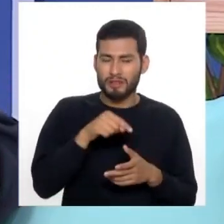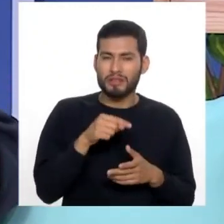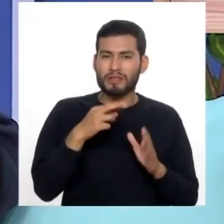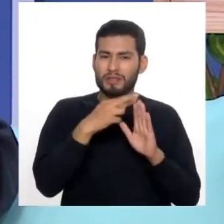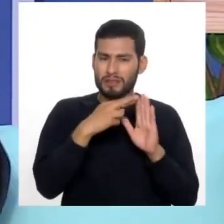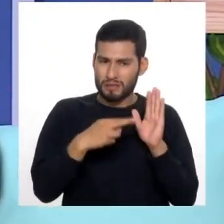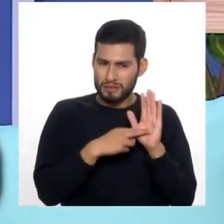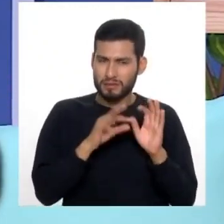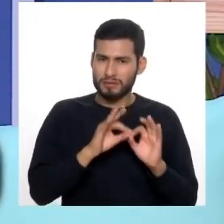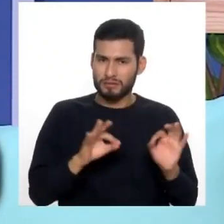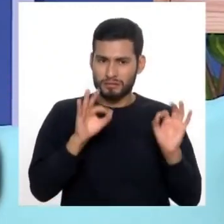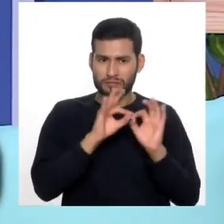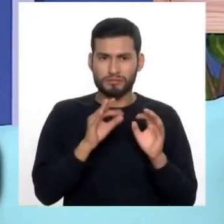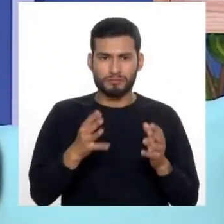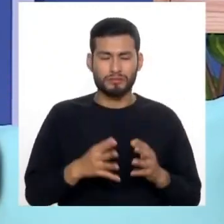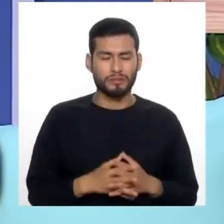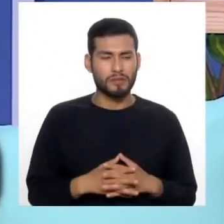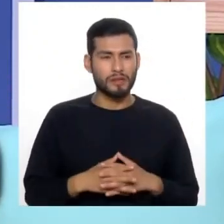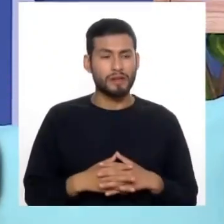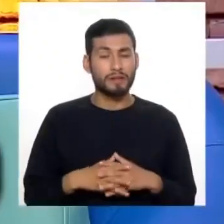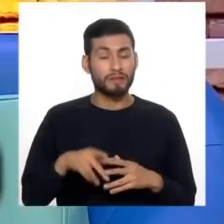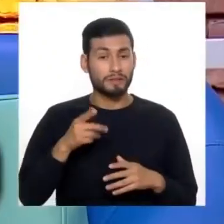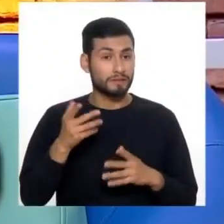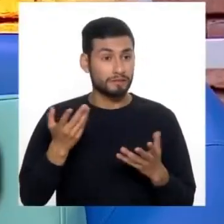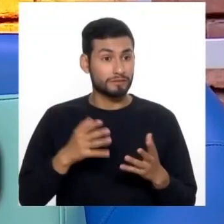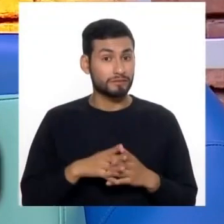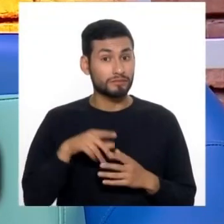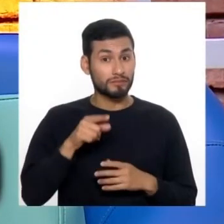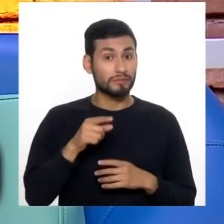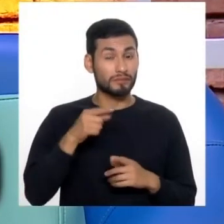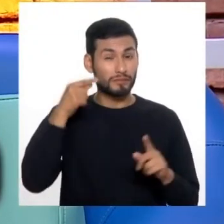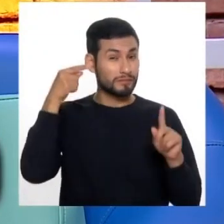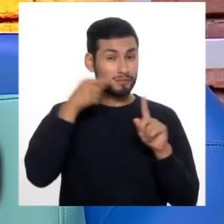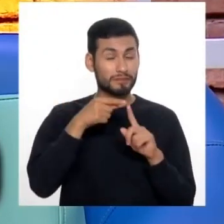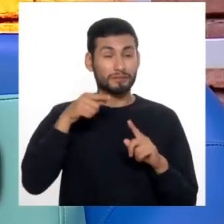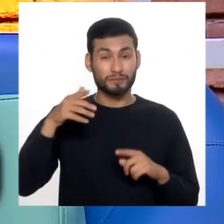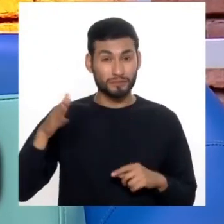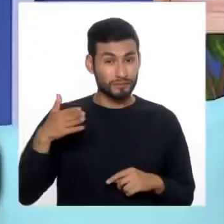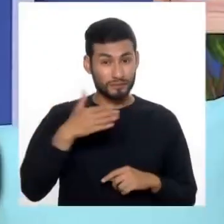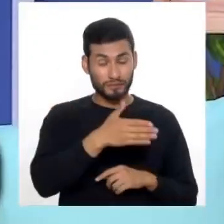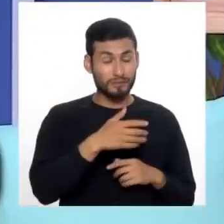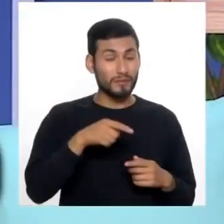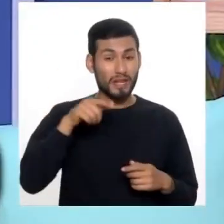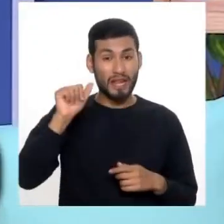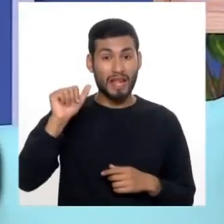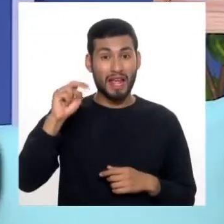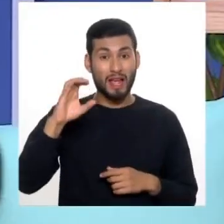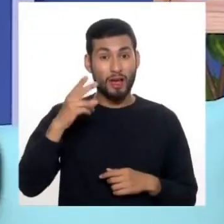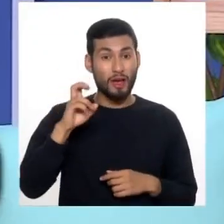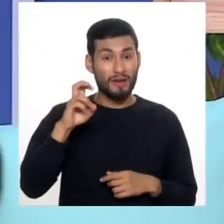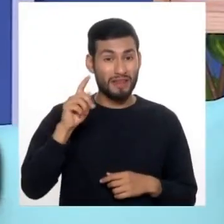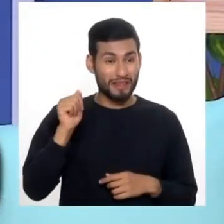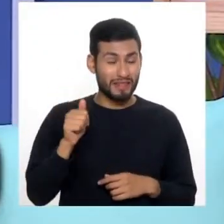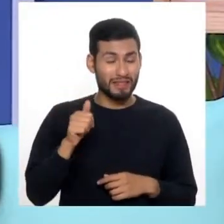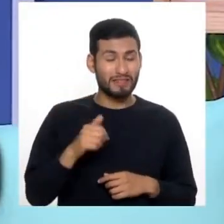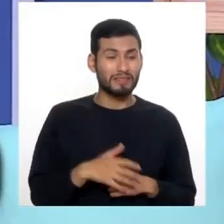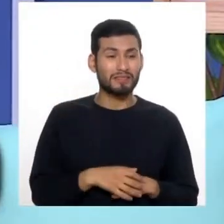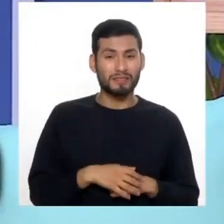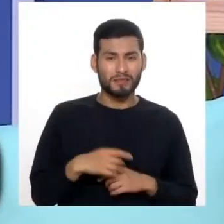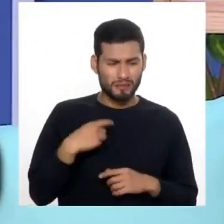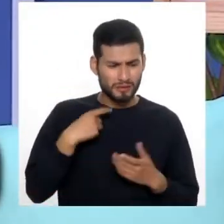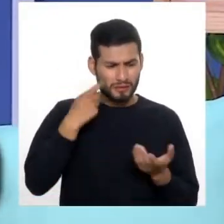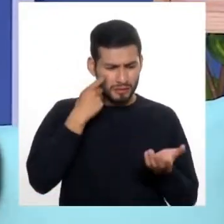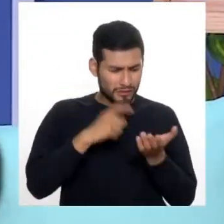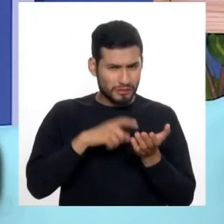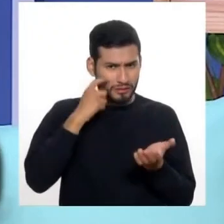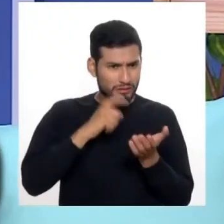regla importante, ¿no es cierto? Y en el caso específico de la pesquería de anchoveta, lo que ha